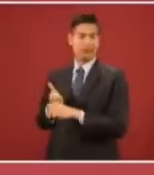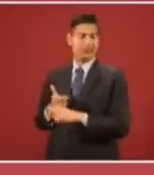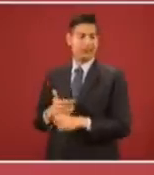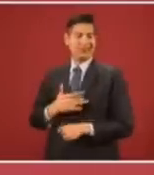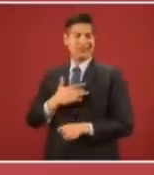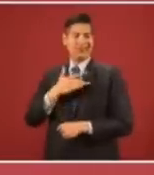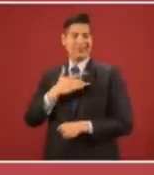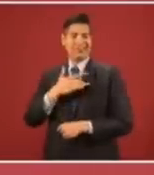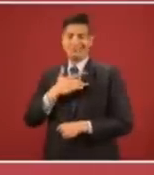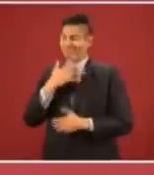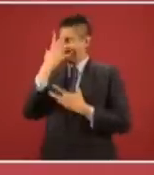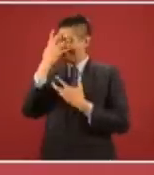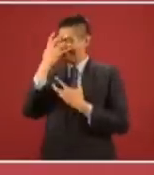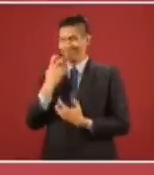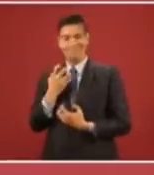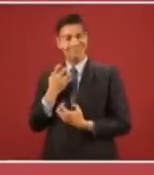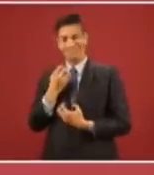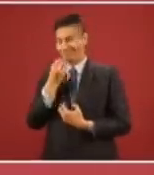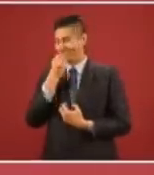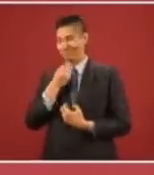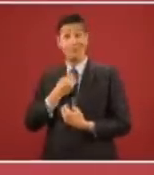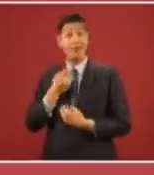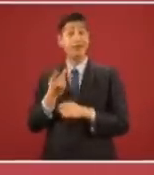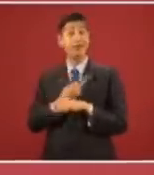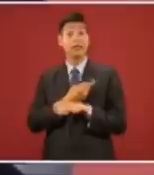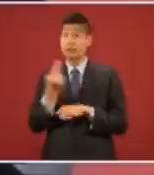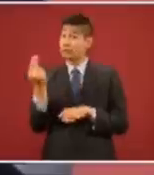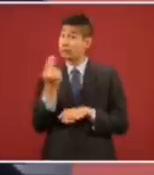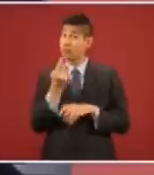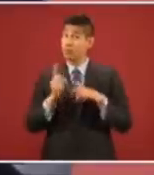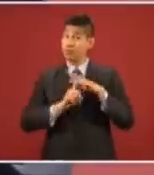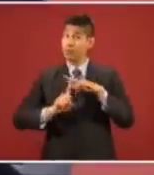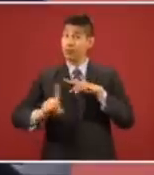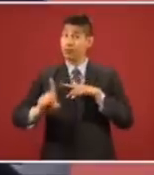el cuidar a los migrantes.